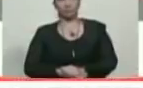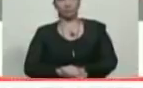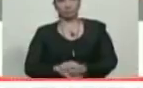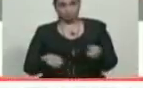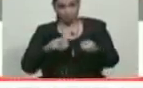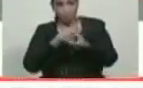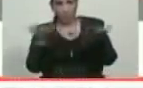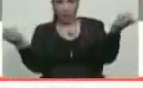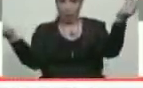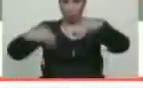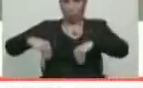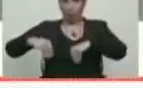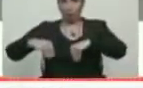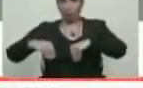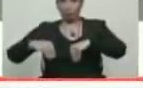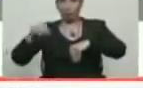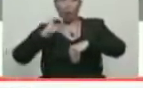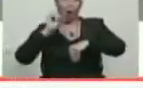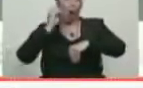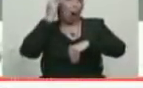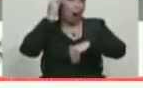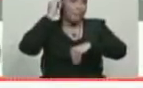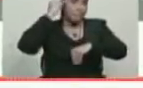¿Ustedes están de acuerdo? ¿Es un invento mío?